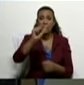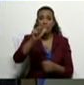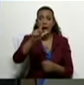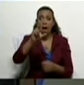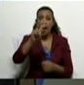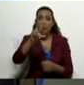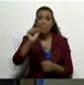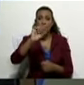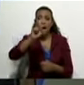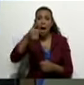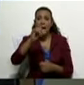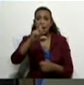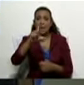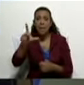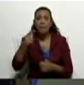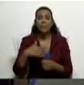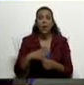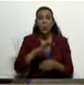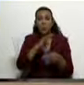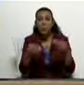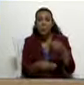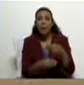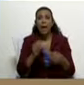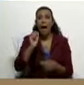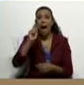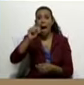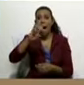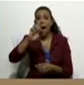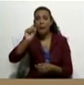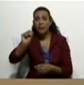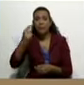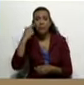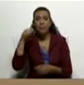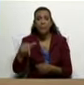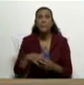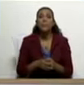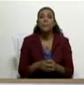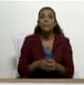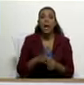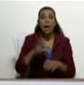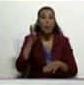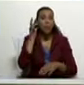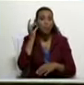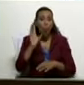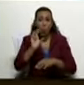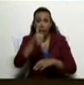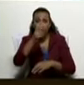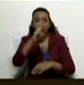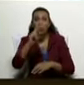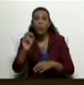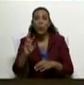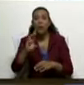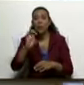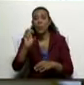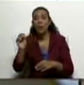Gil. Rectora Agné Nogal Méndez. Rector Juan Carlos del